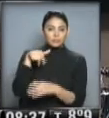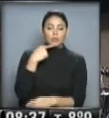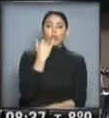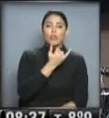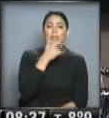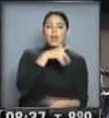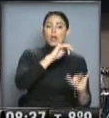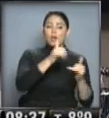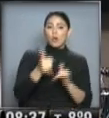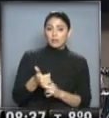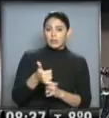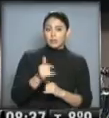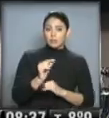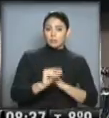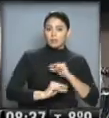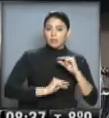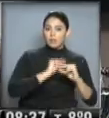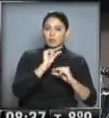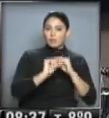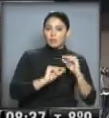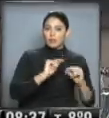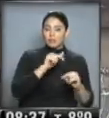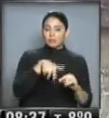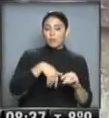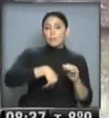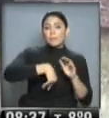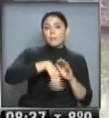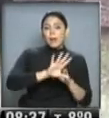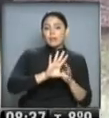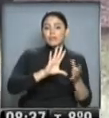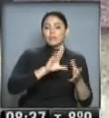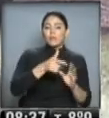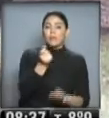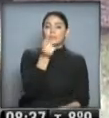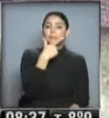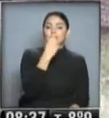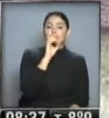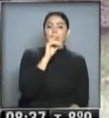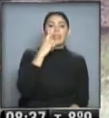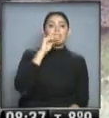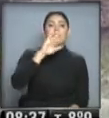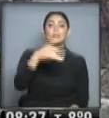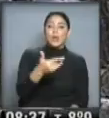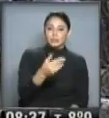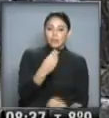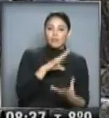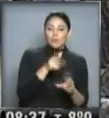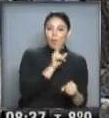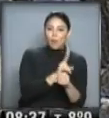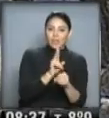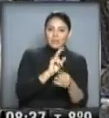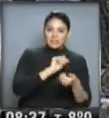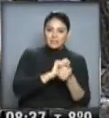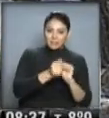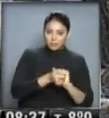que los adolescentes cada vez usan más utilizan más la llamada píldora del día después para cuidarse en sus relaciones